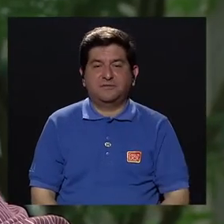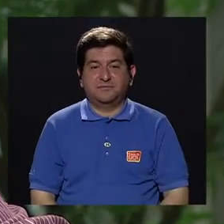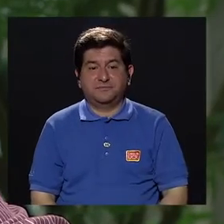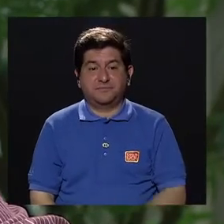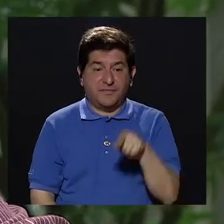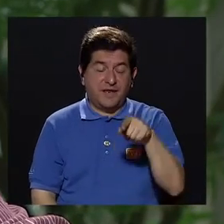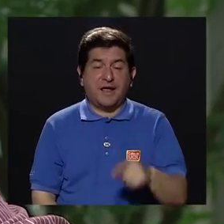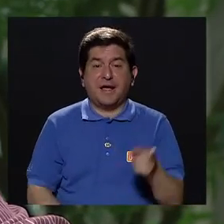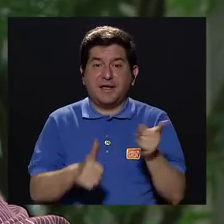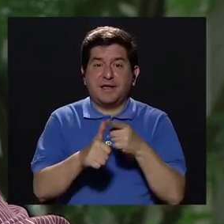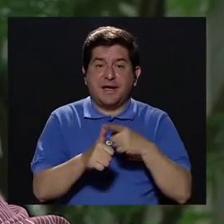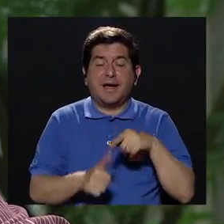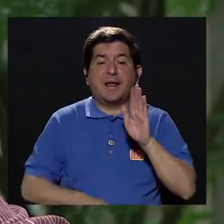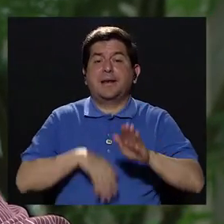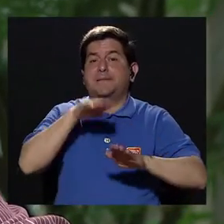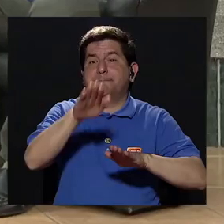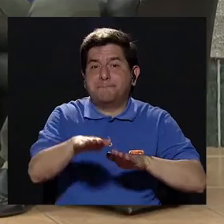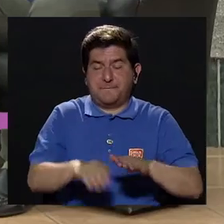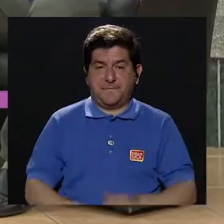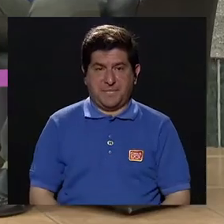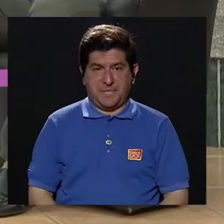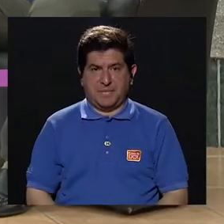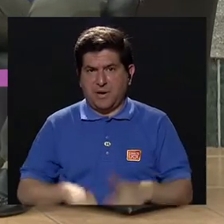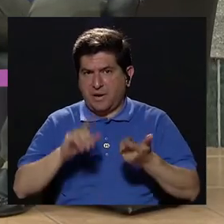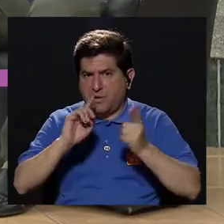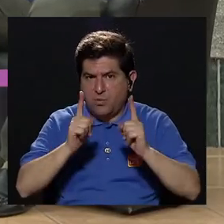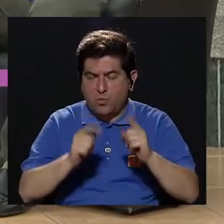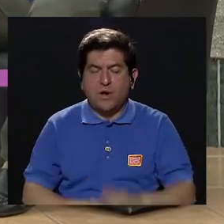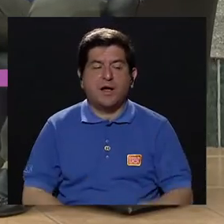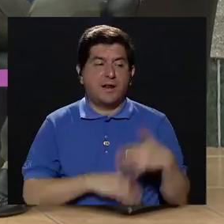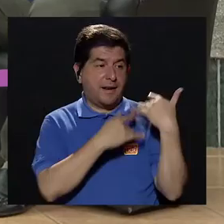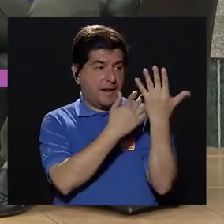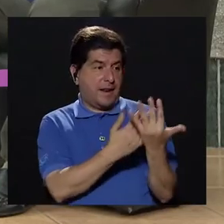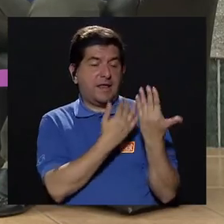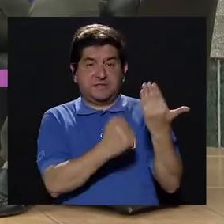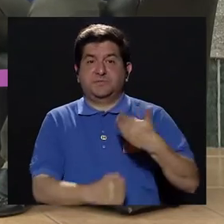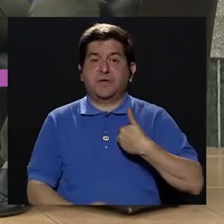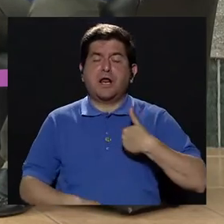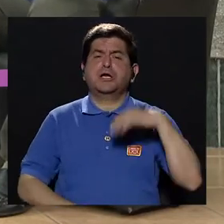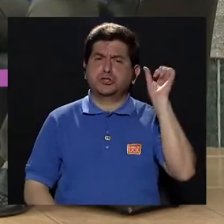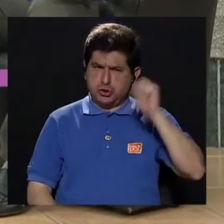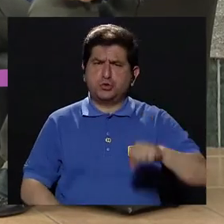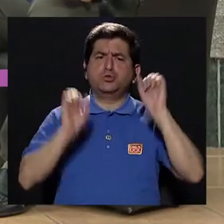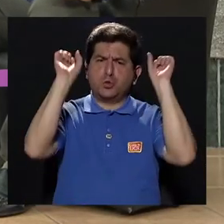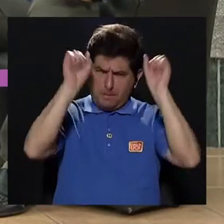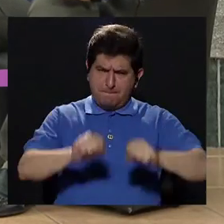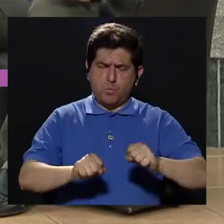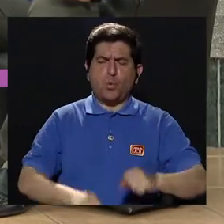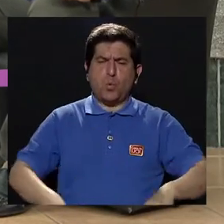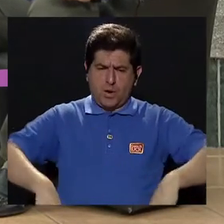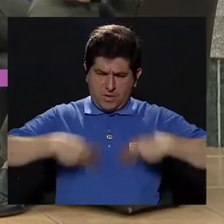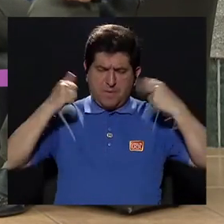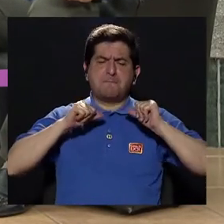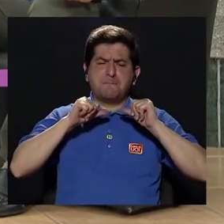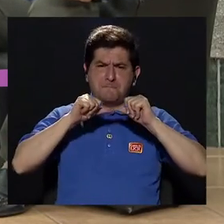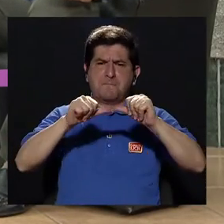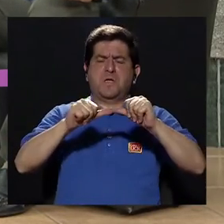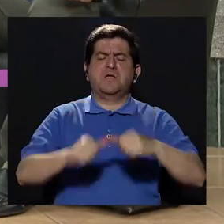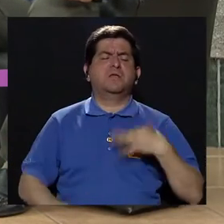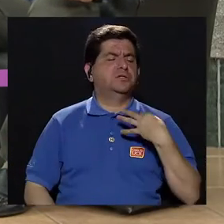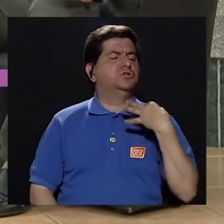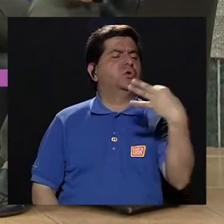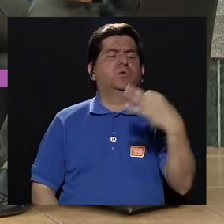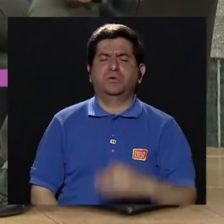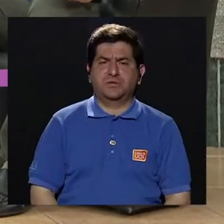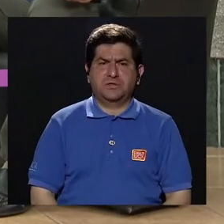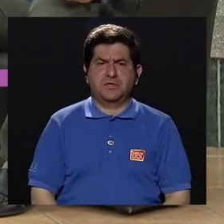que salir para el primer paso, entregarles la esperanza de que sí van a poder hacer su vida y retomar